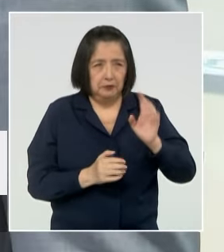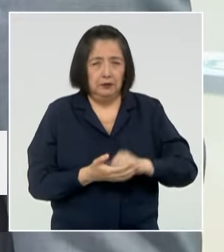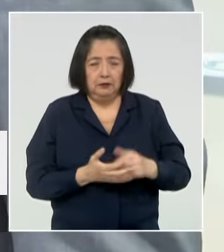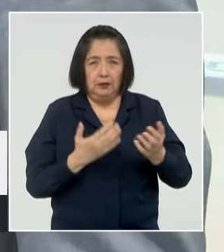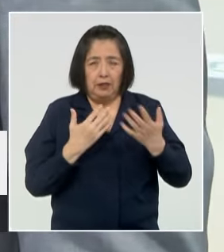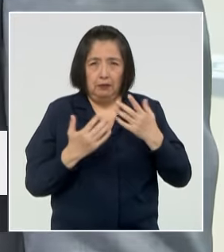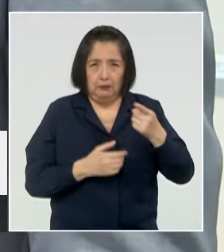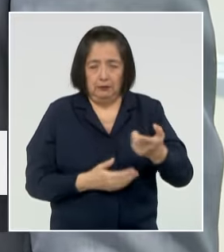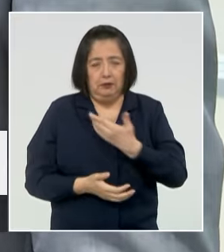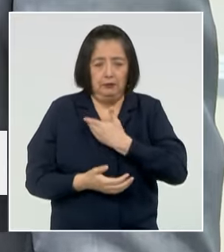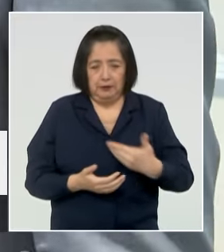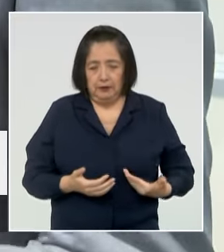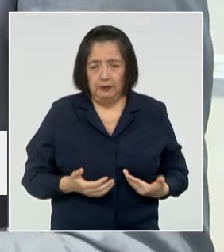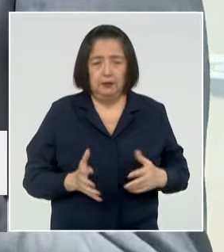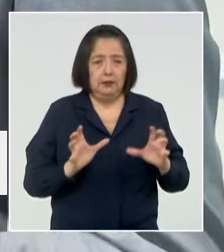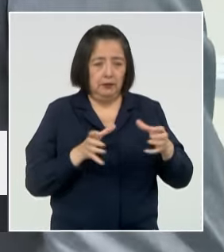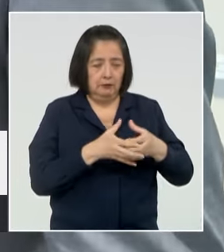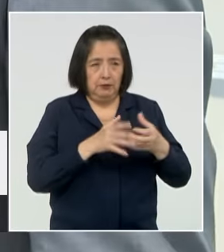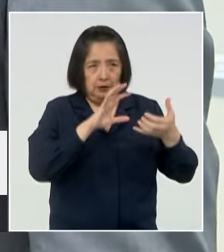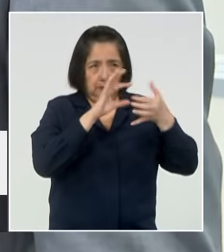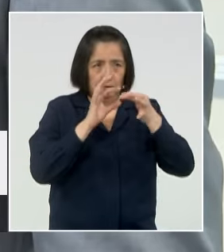refiere ahora el presidente del Comité Olímpico, y